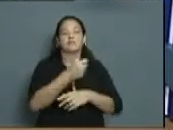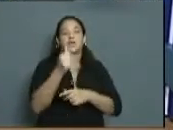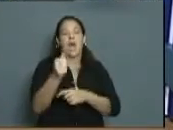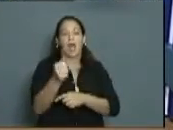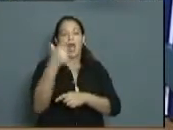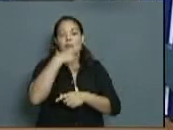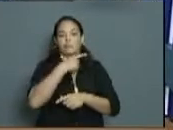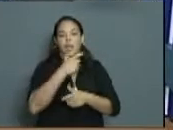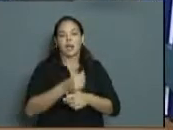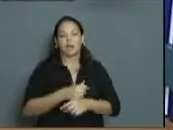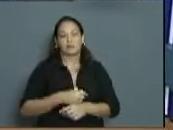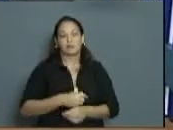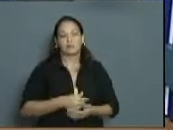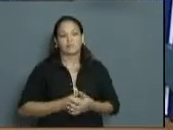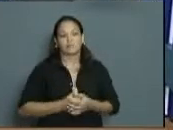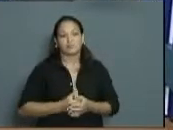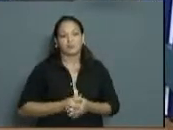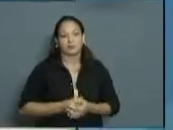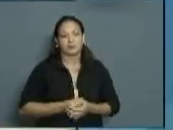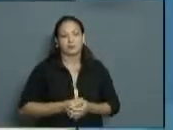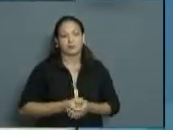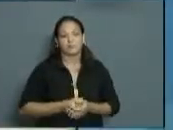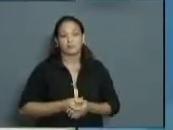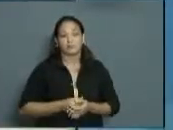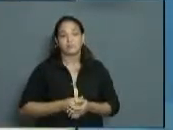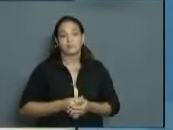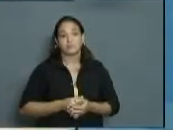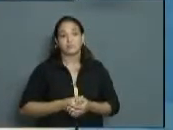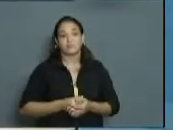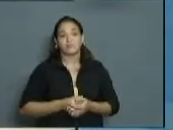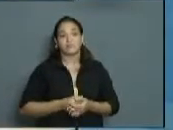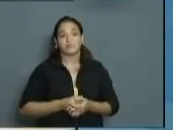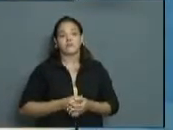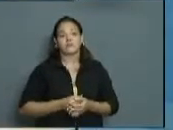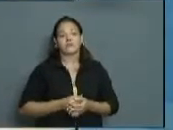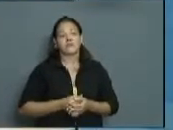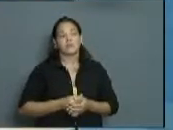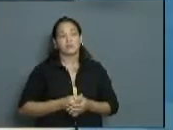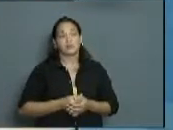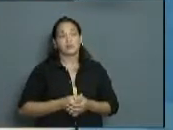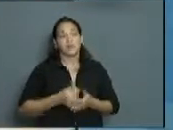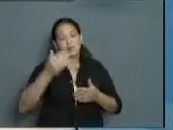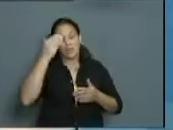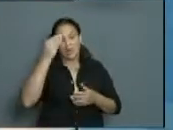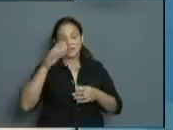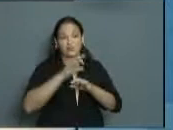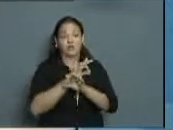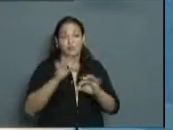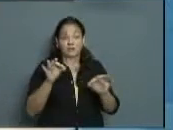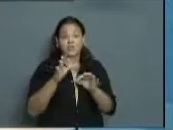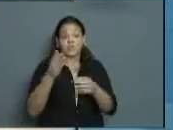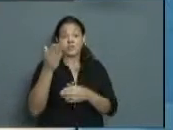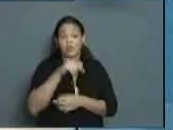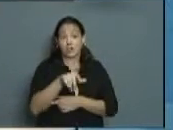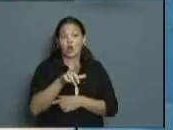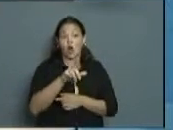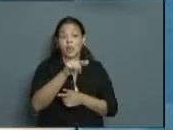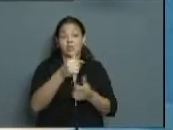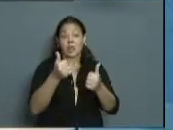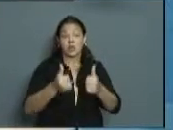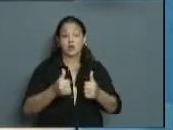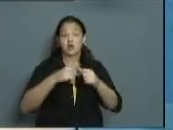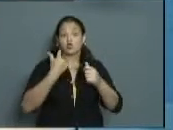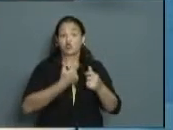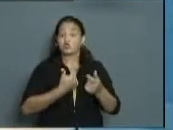está establecido. Bueno, por acá nos escribe la amiga Daisy, nos dice, hola, buenos días, agradecer a los especialistas que están con nosotros en el